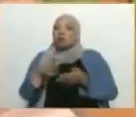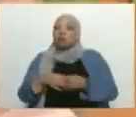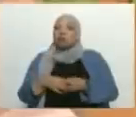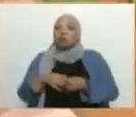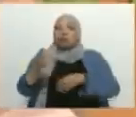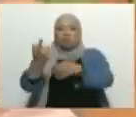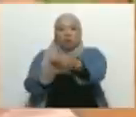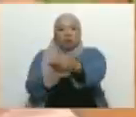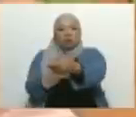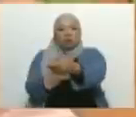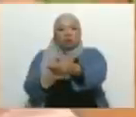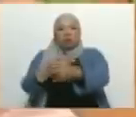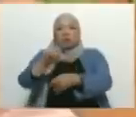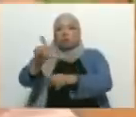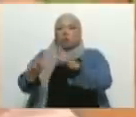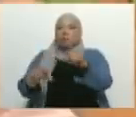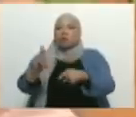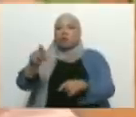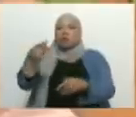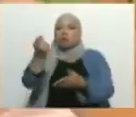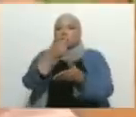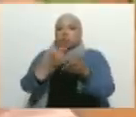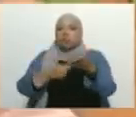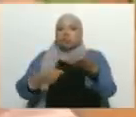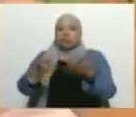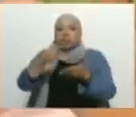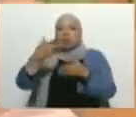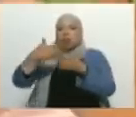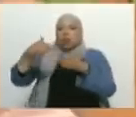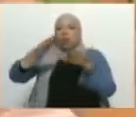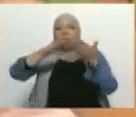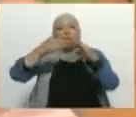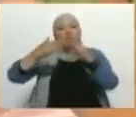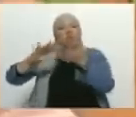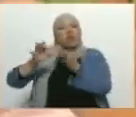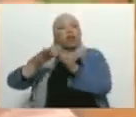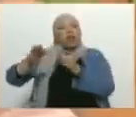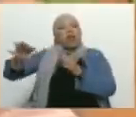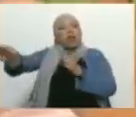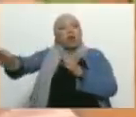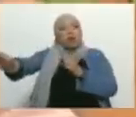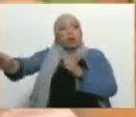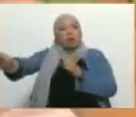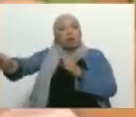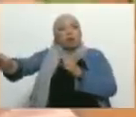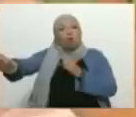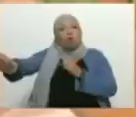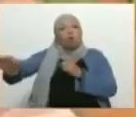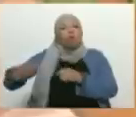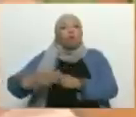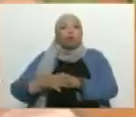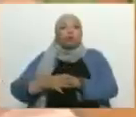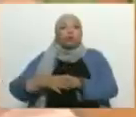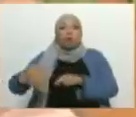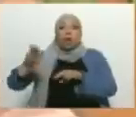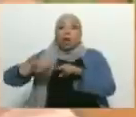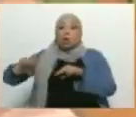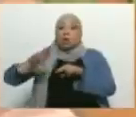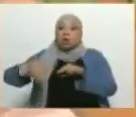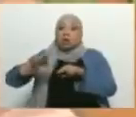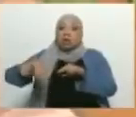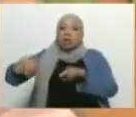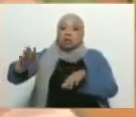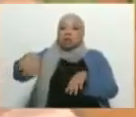Hermanito, hermanita o hermanito, vayan a pintar eso en Moitaco. Me cuentan que fue la gente de los niñitos